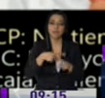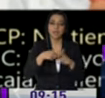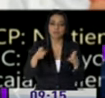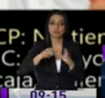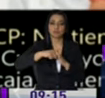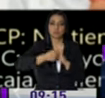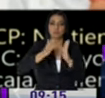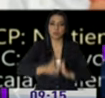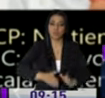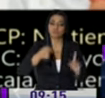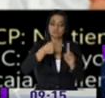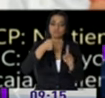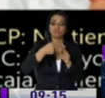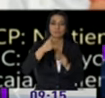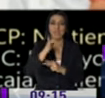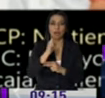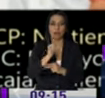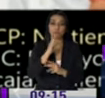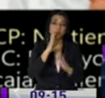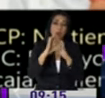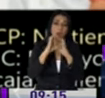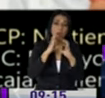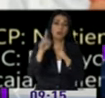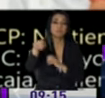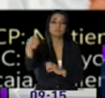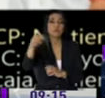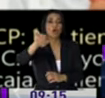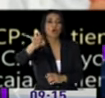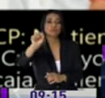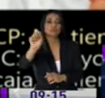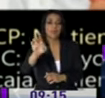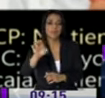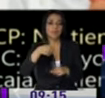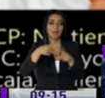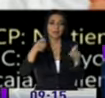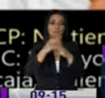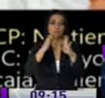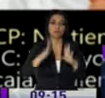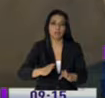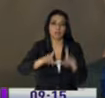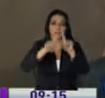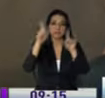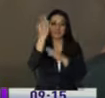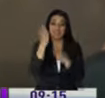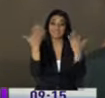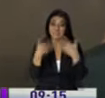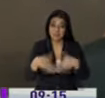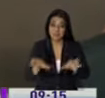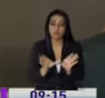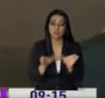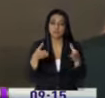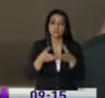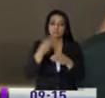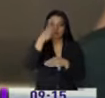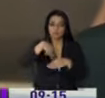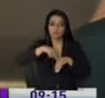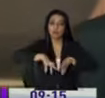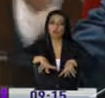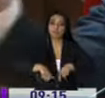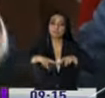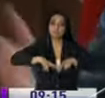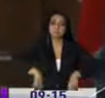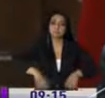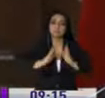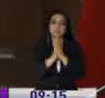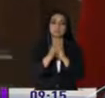Carlos Polis mantiene una conversación con José Santos, ex funcionario de Odebrecht, la Comisión Nacional de Anticorrupción pide la